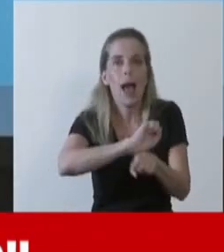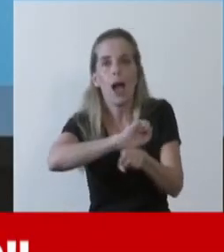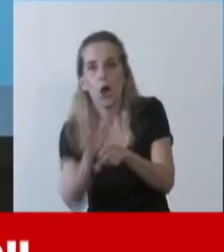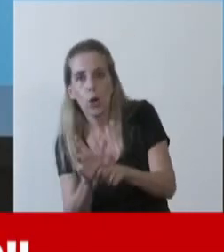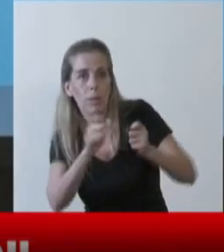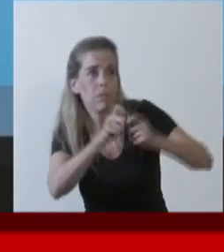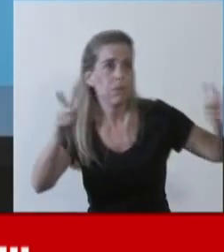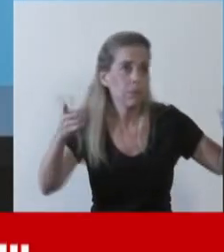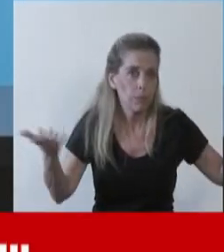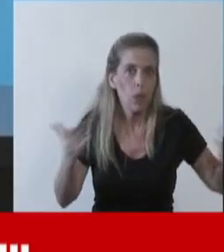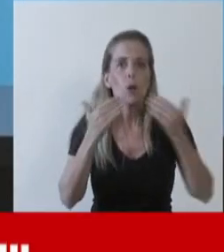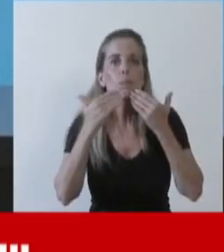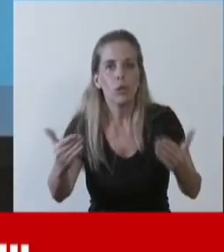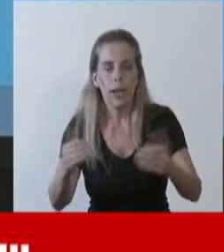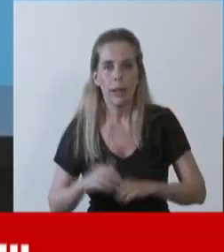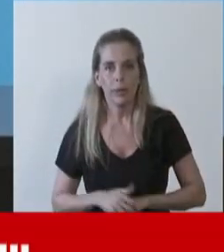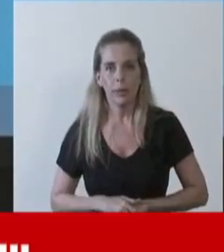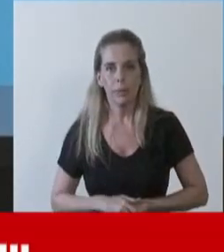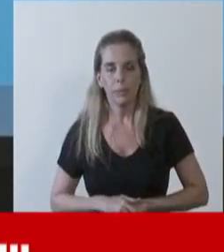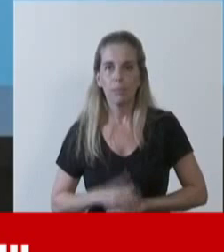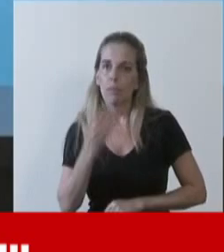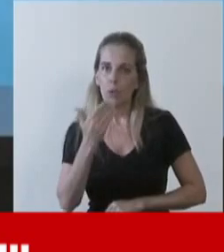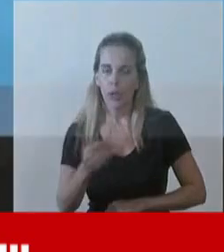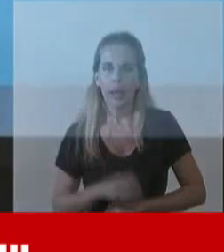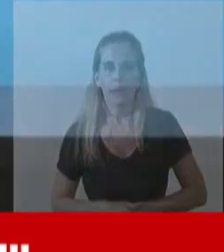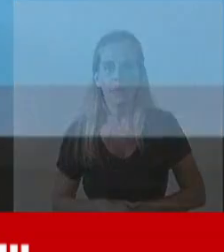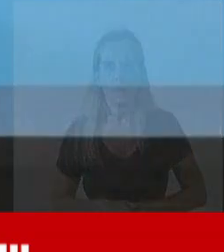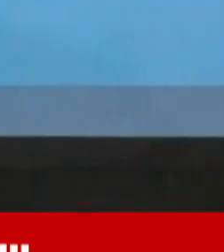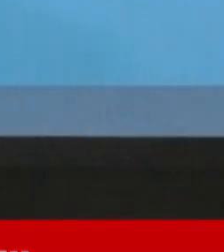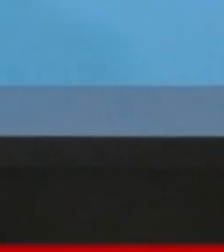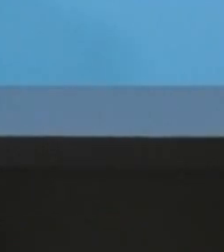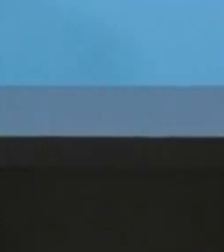puedan justificarse. Muchas gracias. Gracias. Gracias, señores.